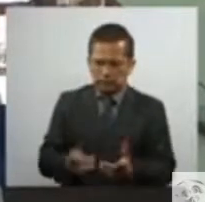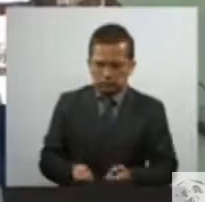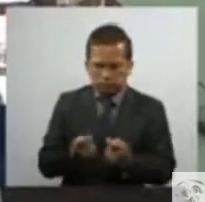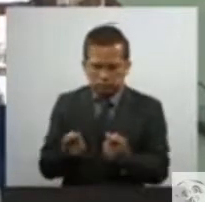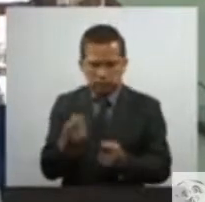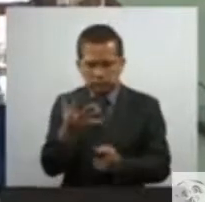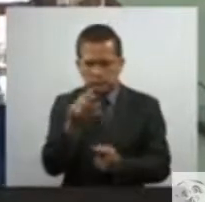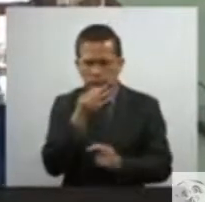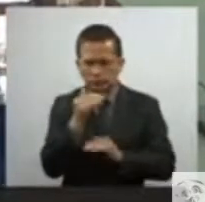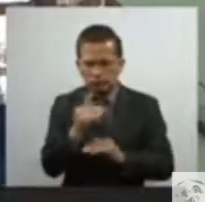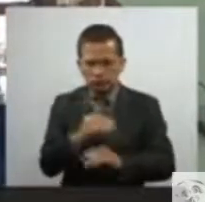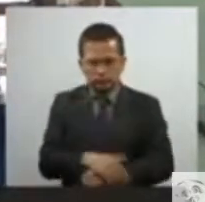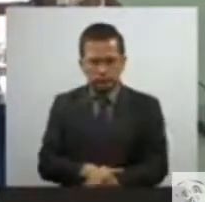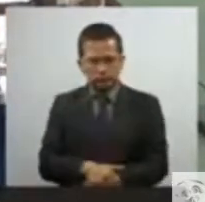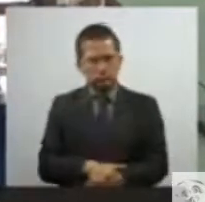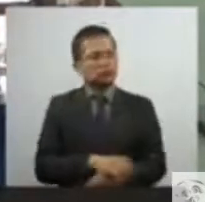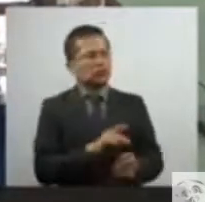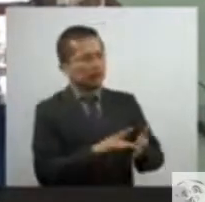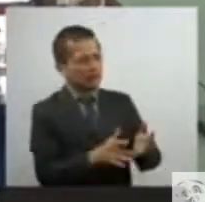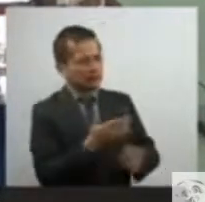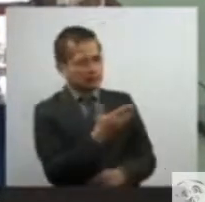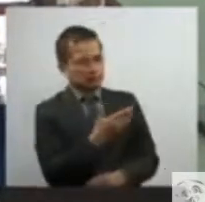hacerlo. Muchas gracias.